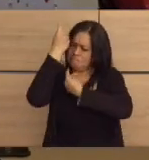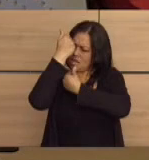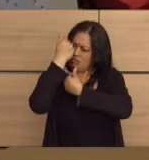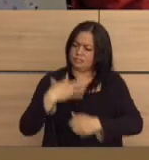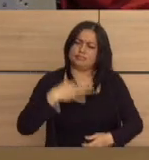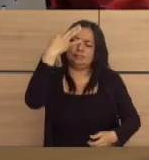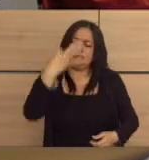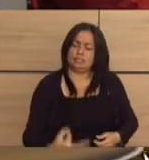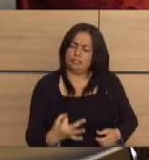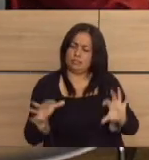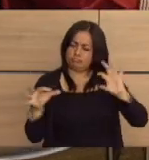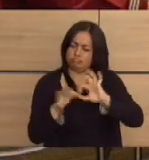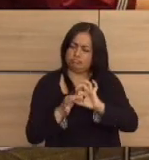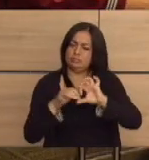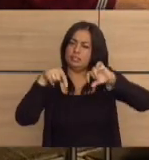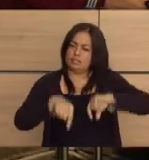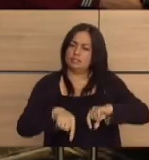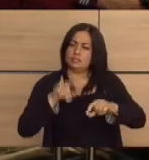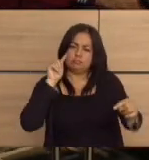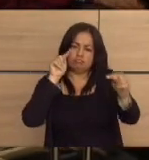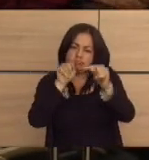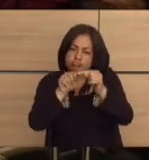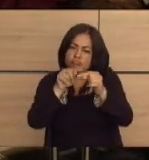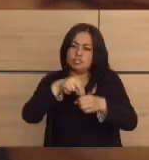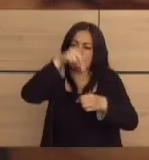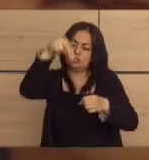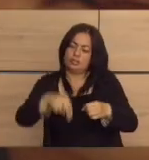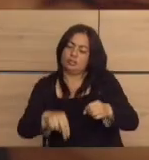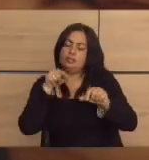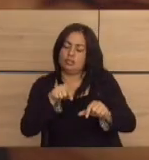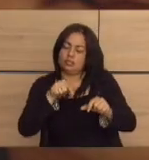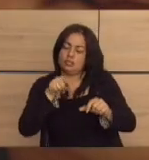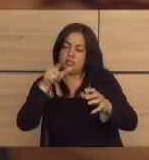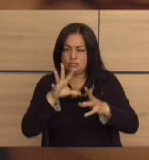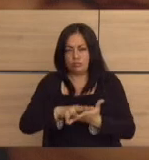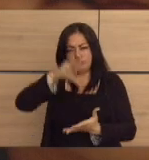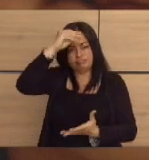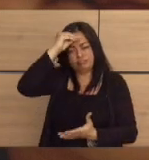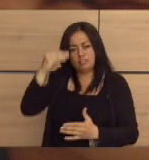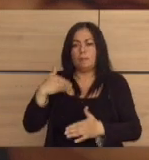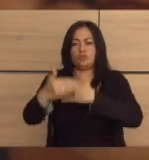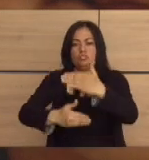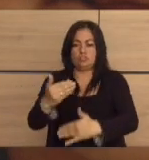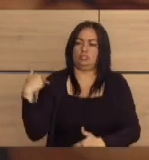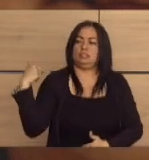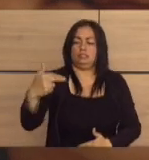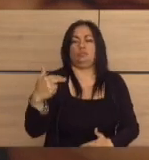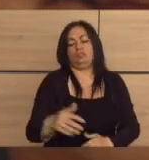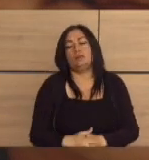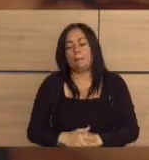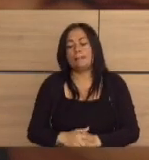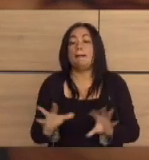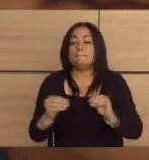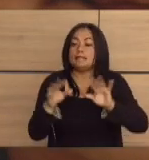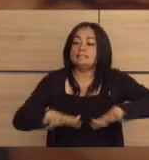éticos que nos unen, a esta visión de ciudadanía y a este conocimiento del contexto histórico. También tendremos escenarios que